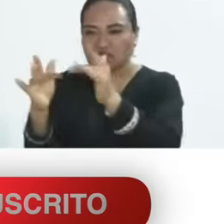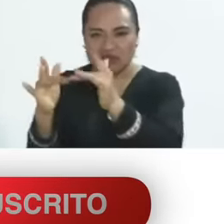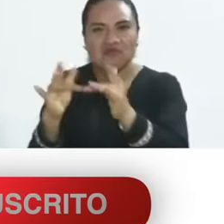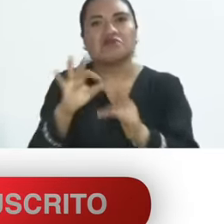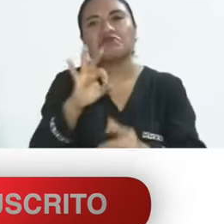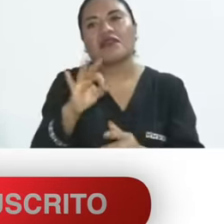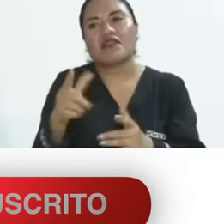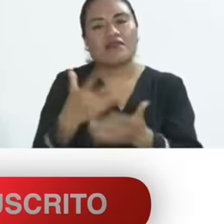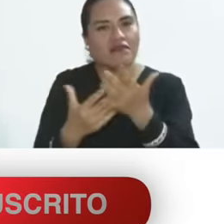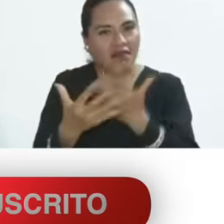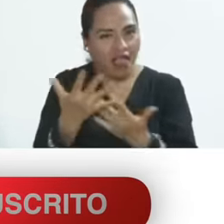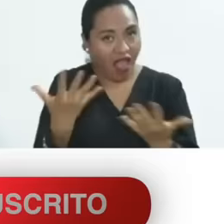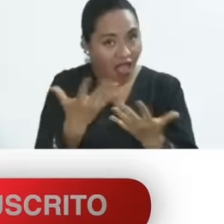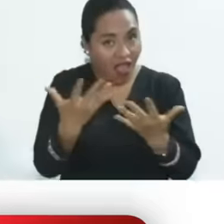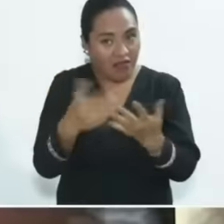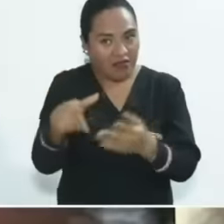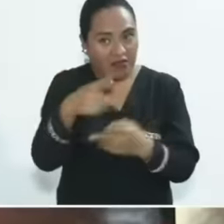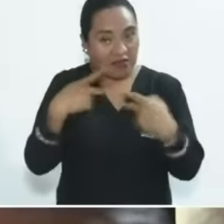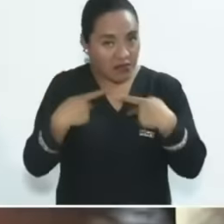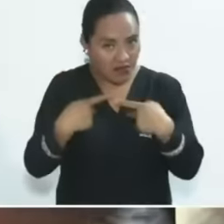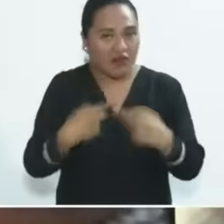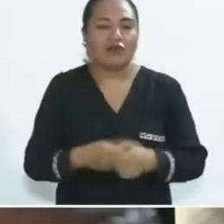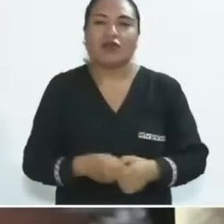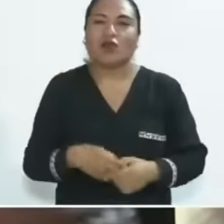porque nosotros queremos